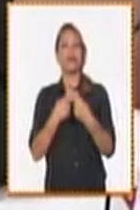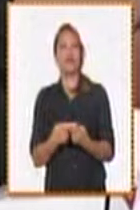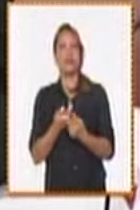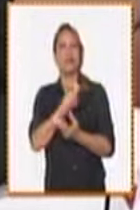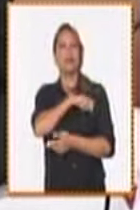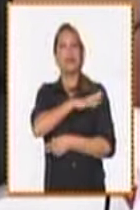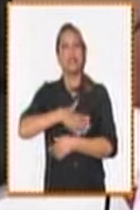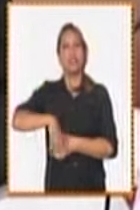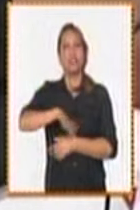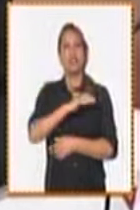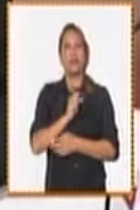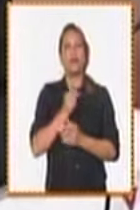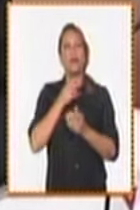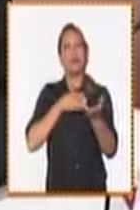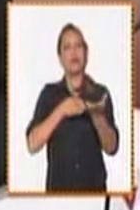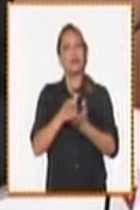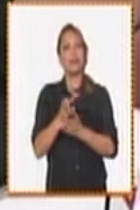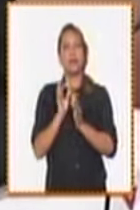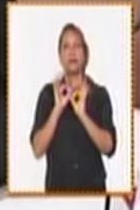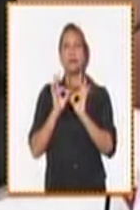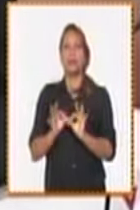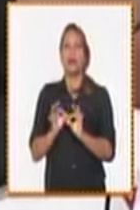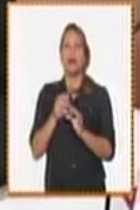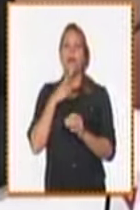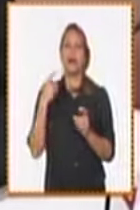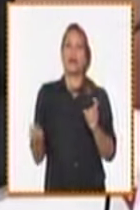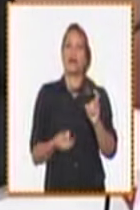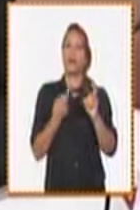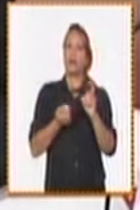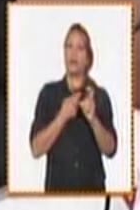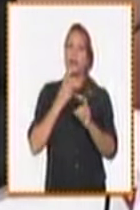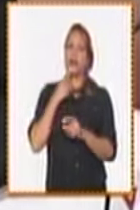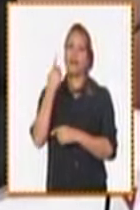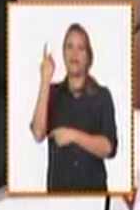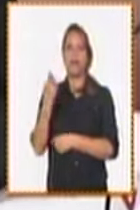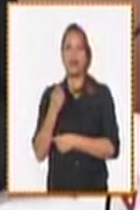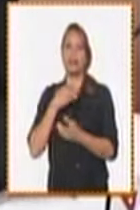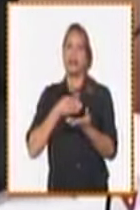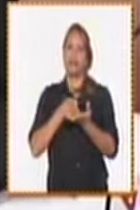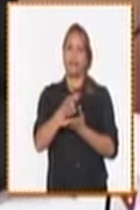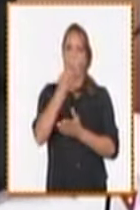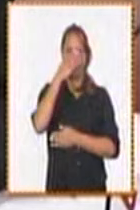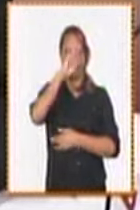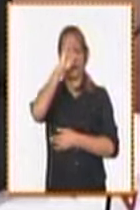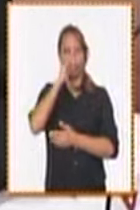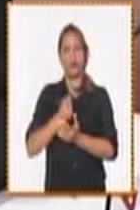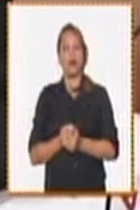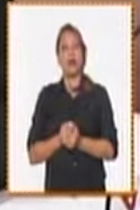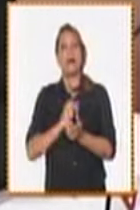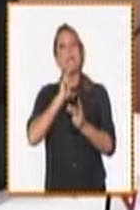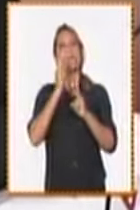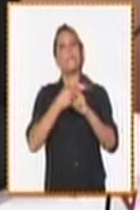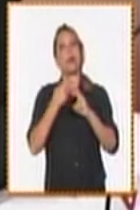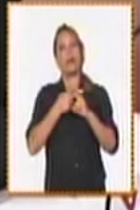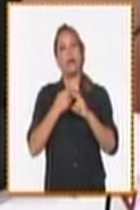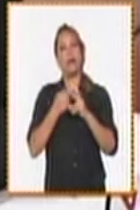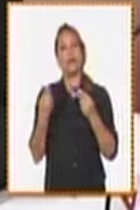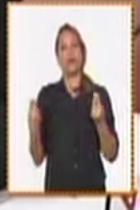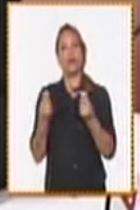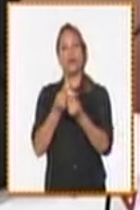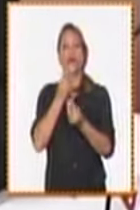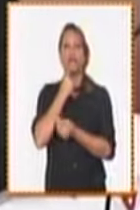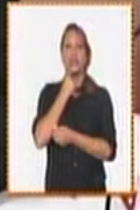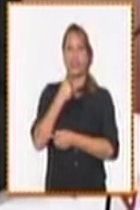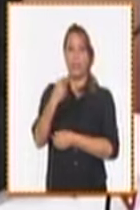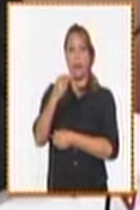sigue siendo pues estandarte para los combates por venir en nuestra Cuba. Bayamo, que con Céspedes también nos